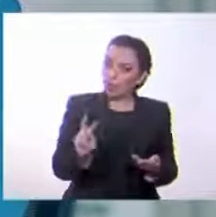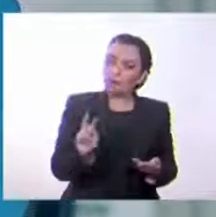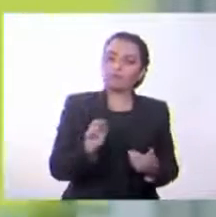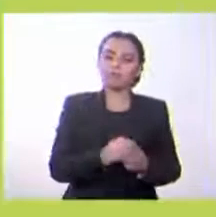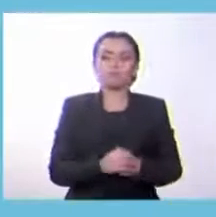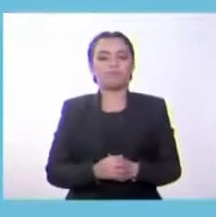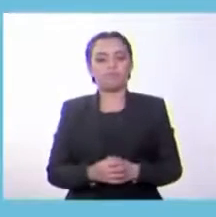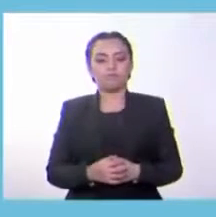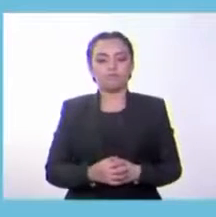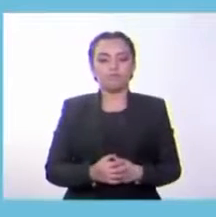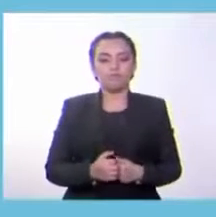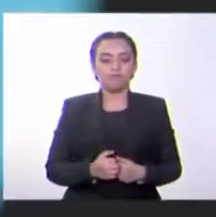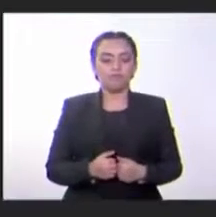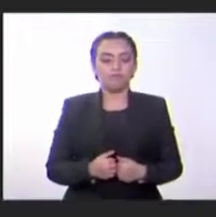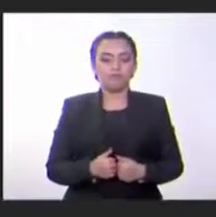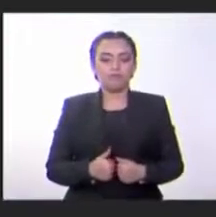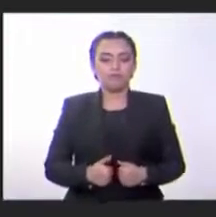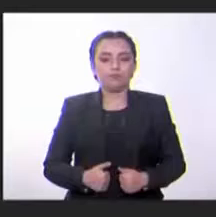animación.